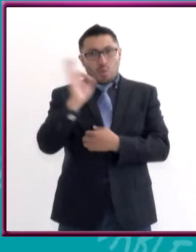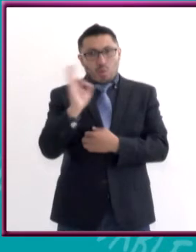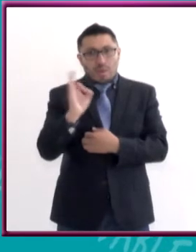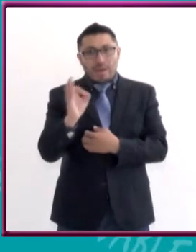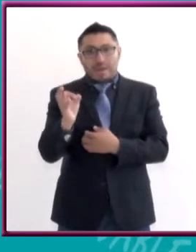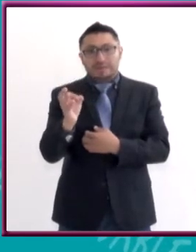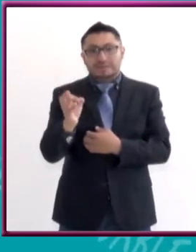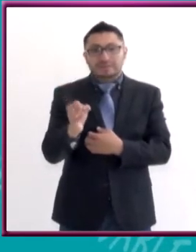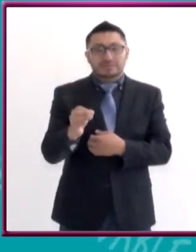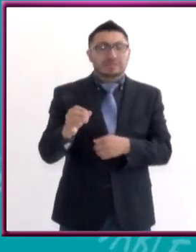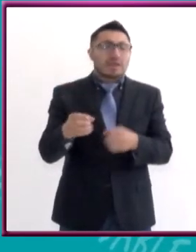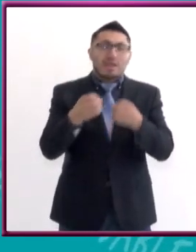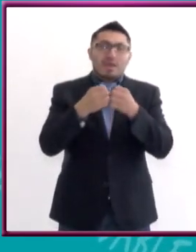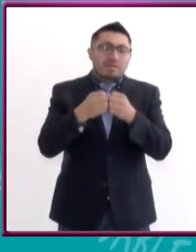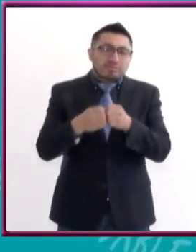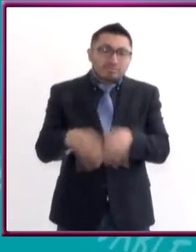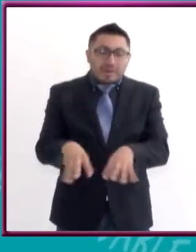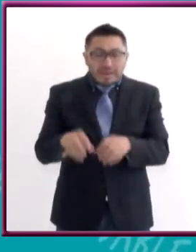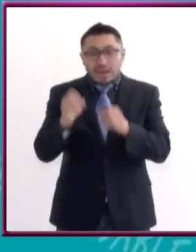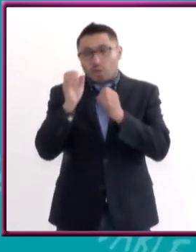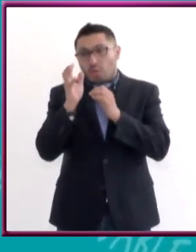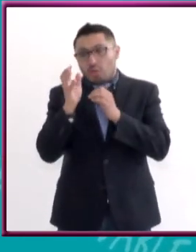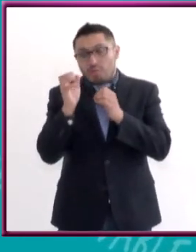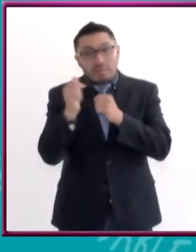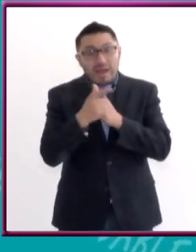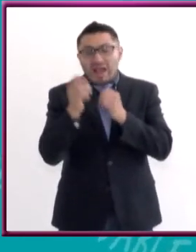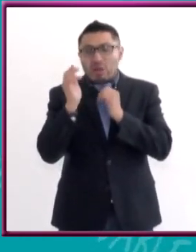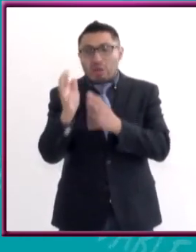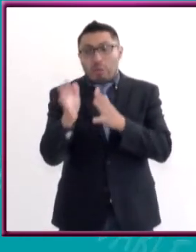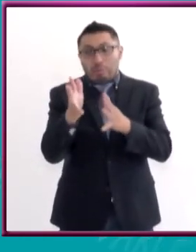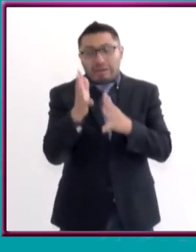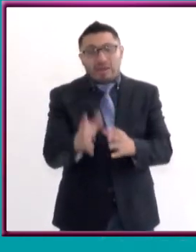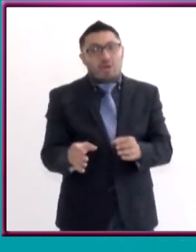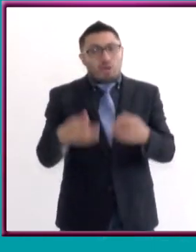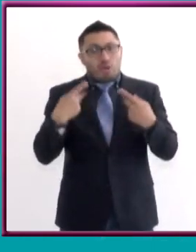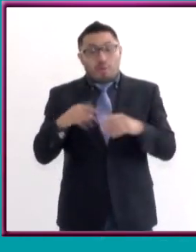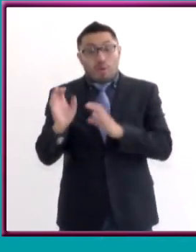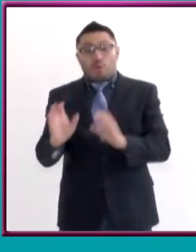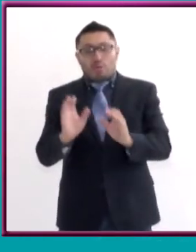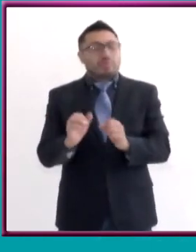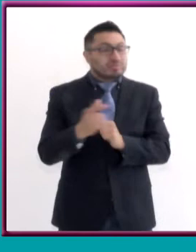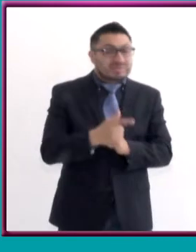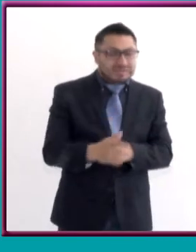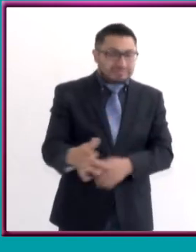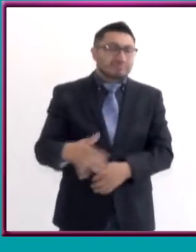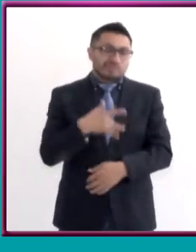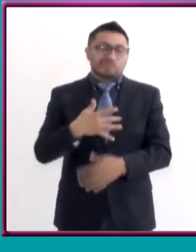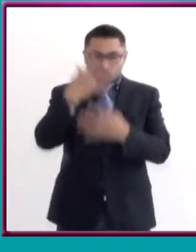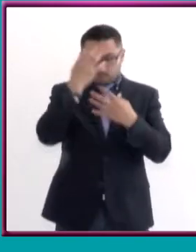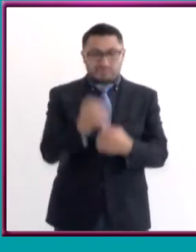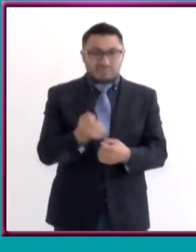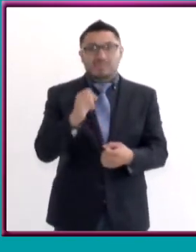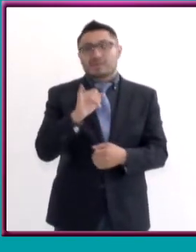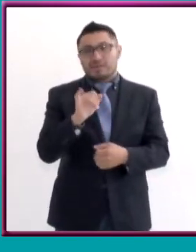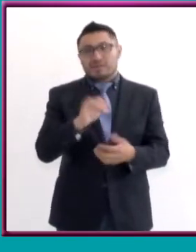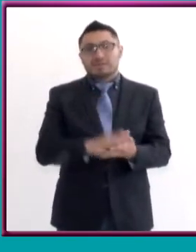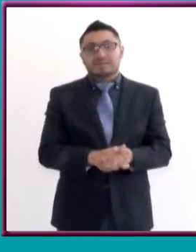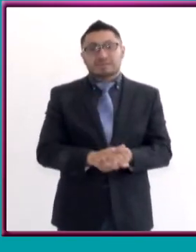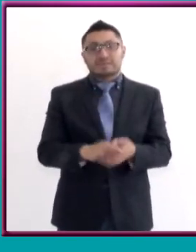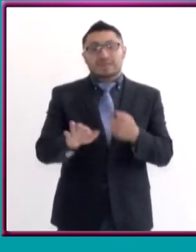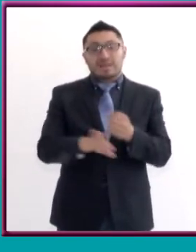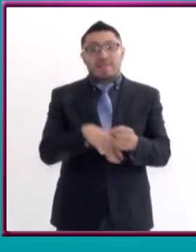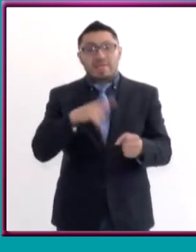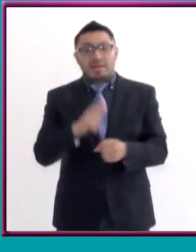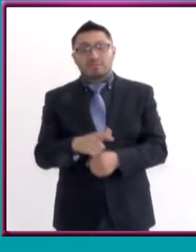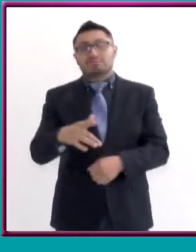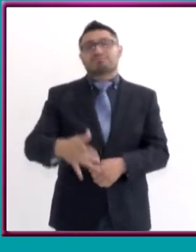cuando no ven mucho tiempo a la misma persona o a la persona que los está criando. Yo sí creo que sienten tristeza también.